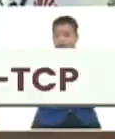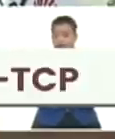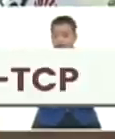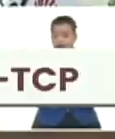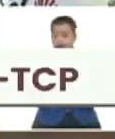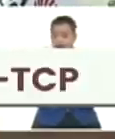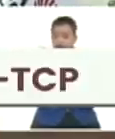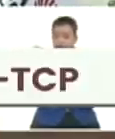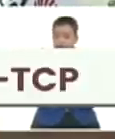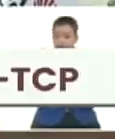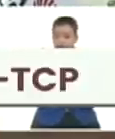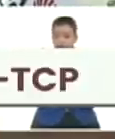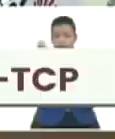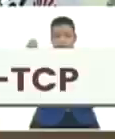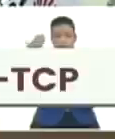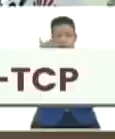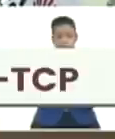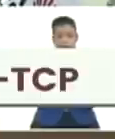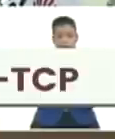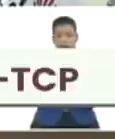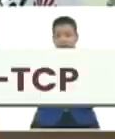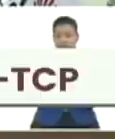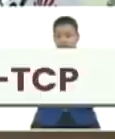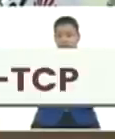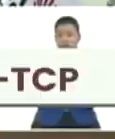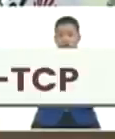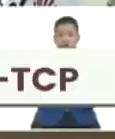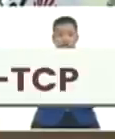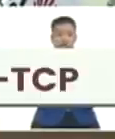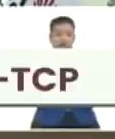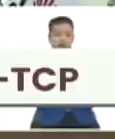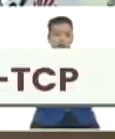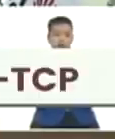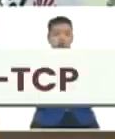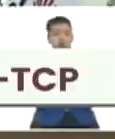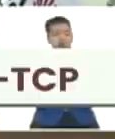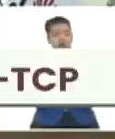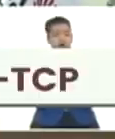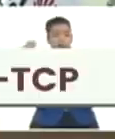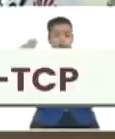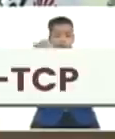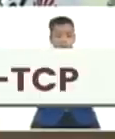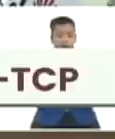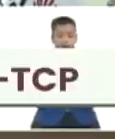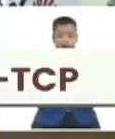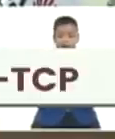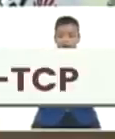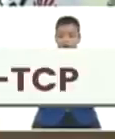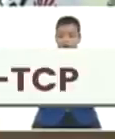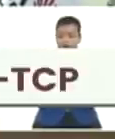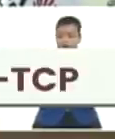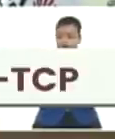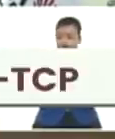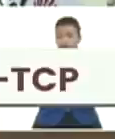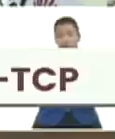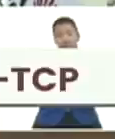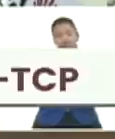unilaterales contra Venezuela y Nicaragua y el bloqueo económico, comercial y financiero contra